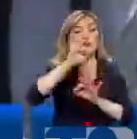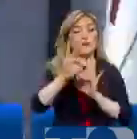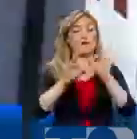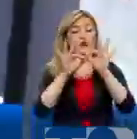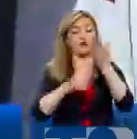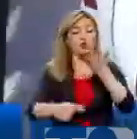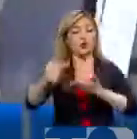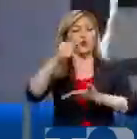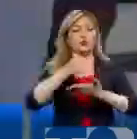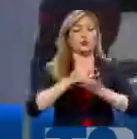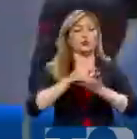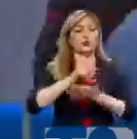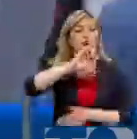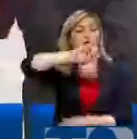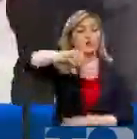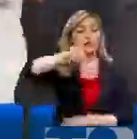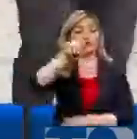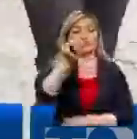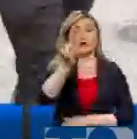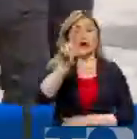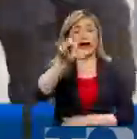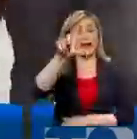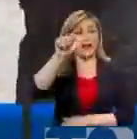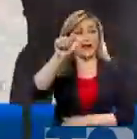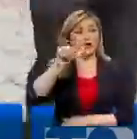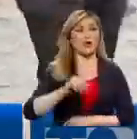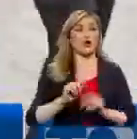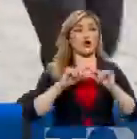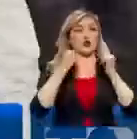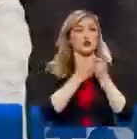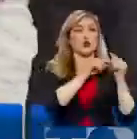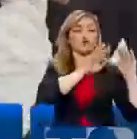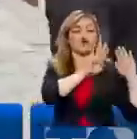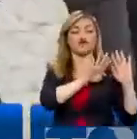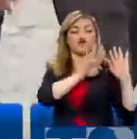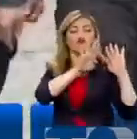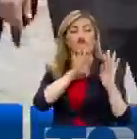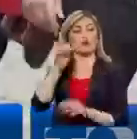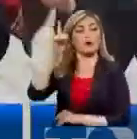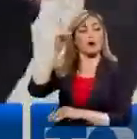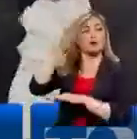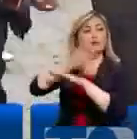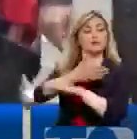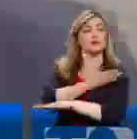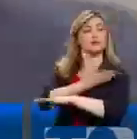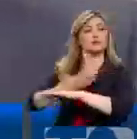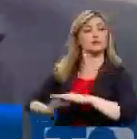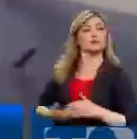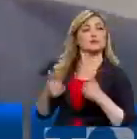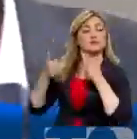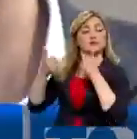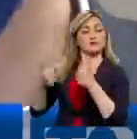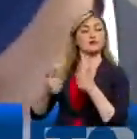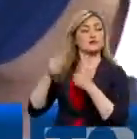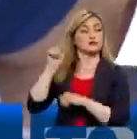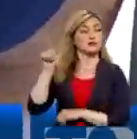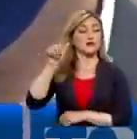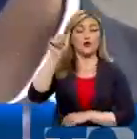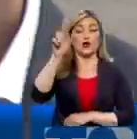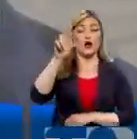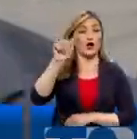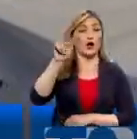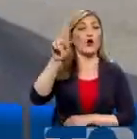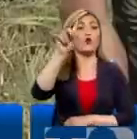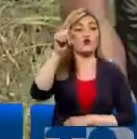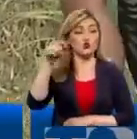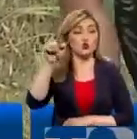exprefecto del Guayas, Jimmy Jairala. El grupo acudió encabezado por el precandidato a la presidencia de la República, Andrés